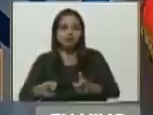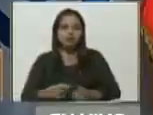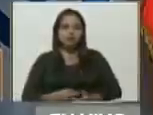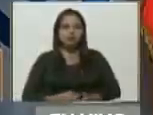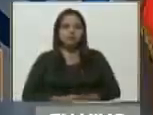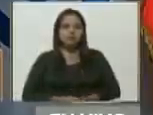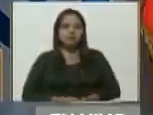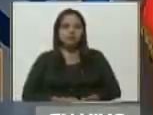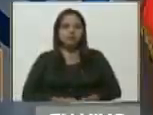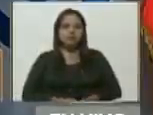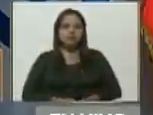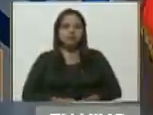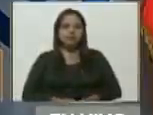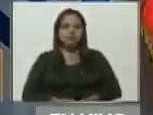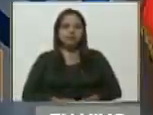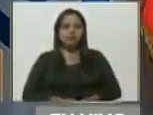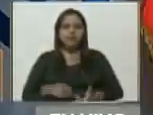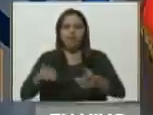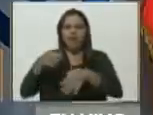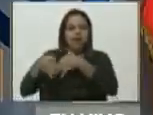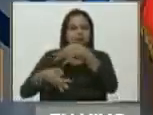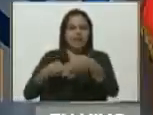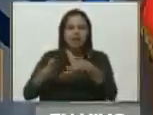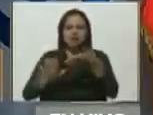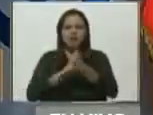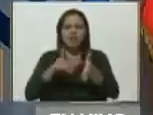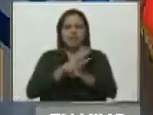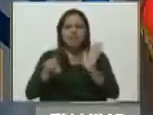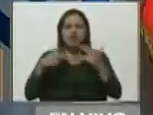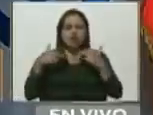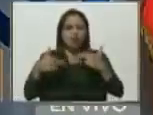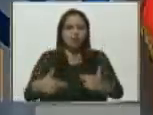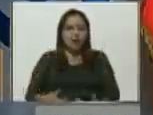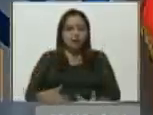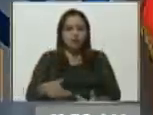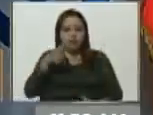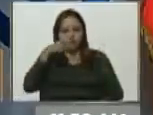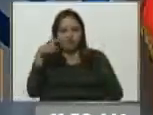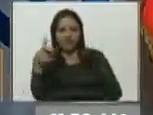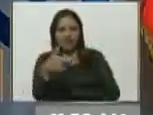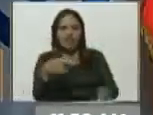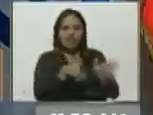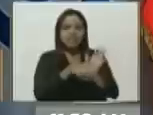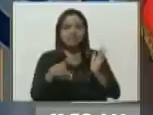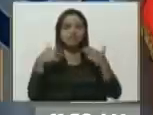Si vamos a hablar de derechos humanos, de organismos multilaterales que vigilan los derechos humanos,